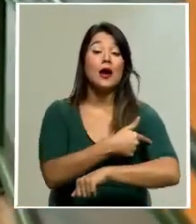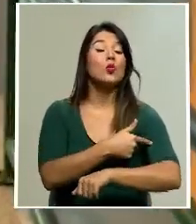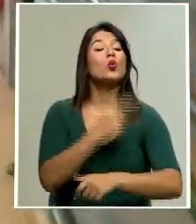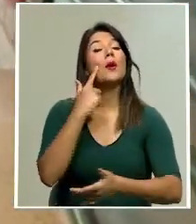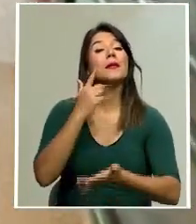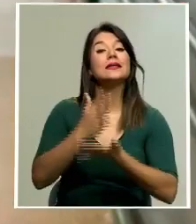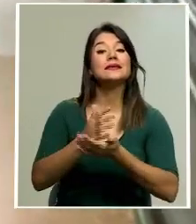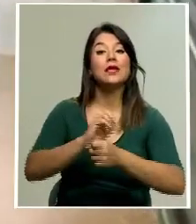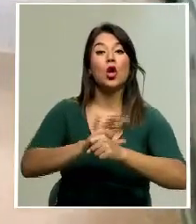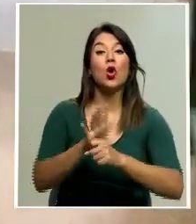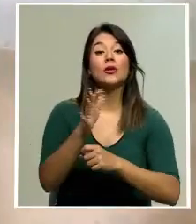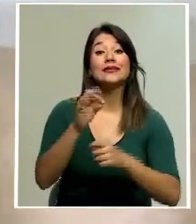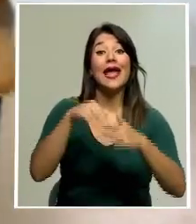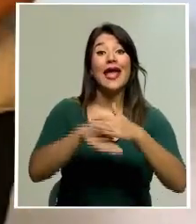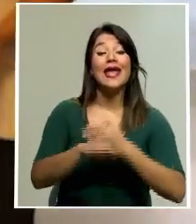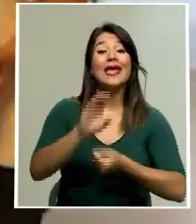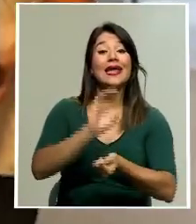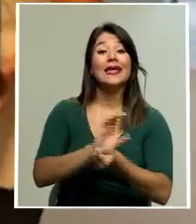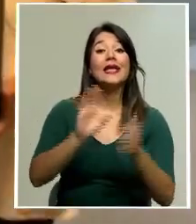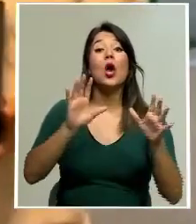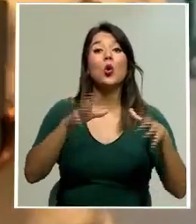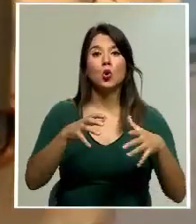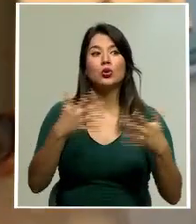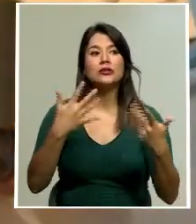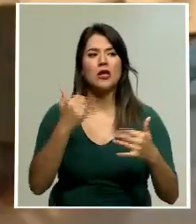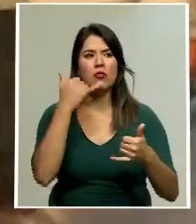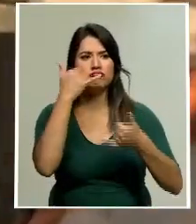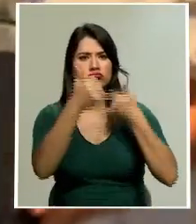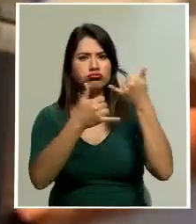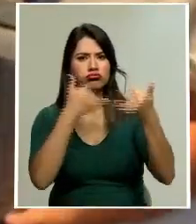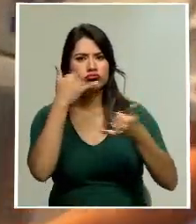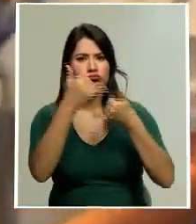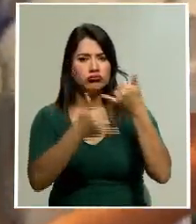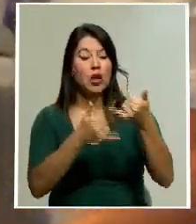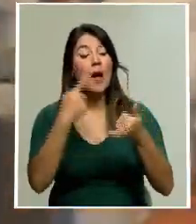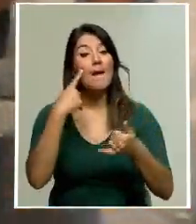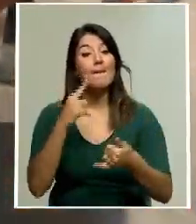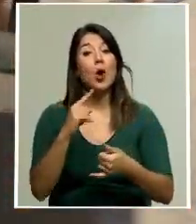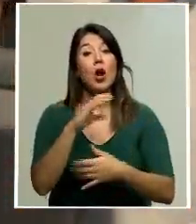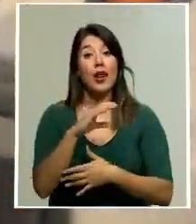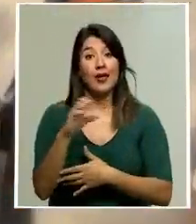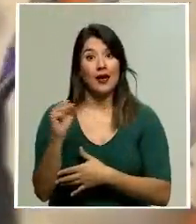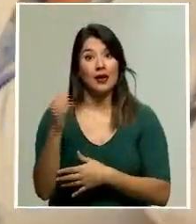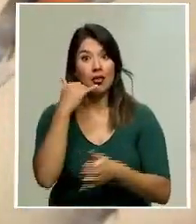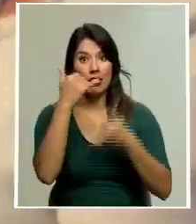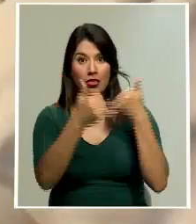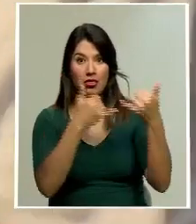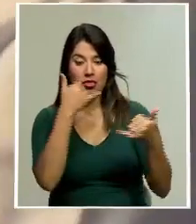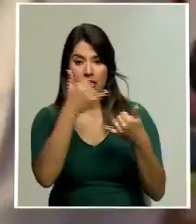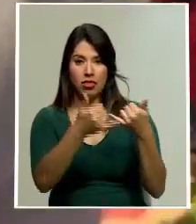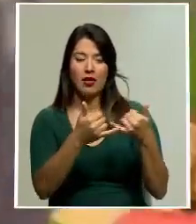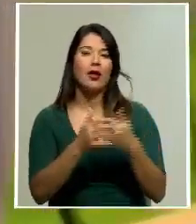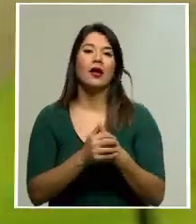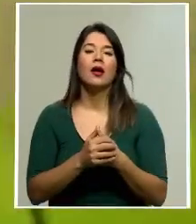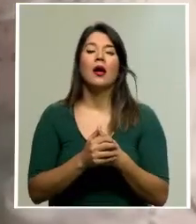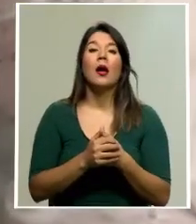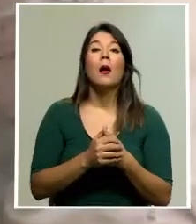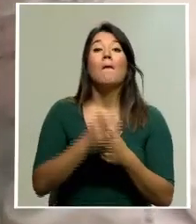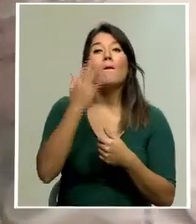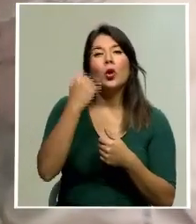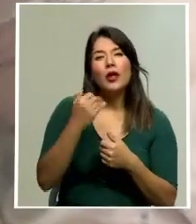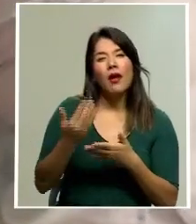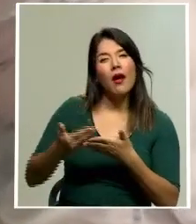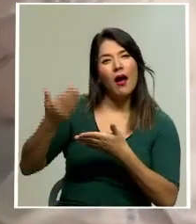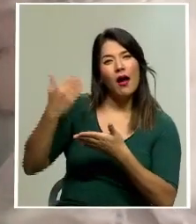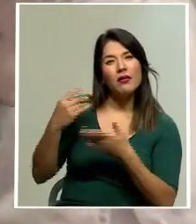la COVID-19 en la Unión fueron contactadas durante los últimos días por la Caja Costarricense de Seguro Social luego del evento que se